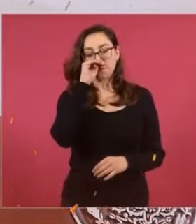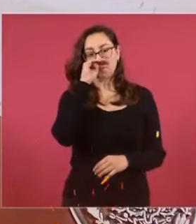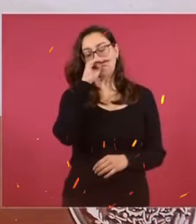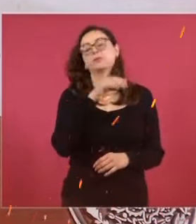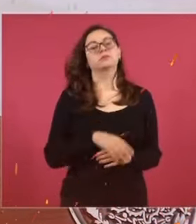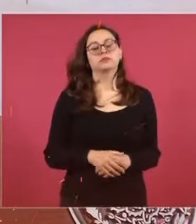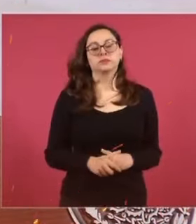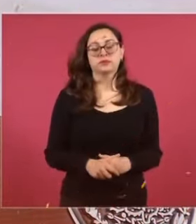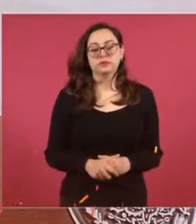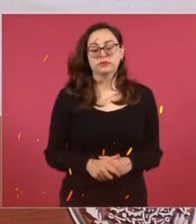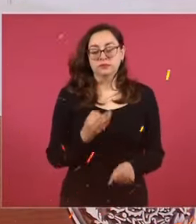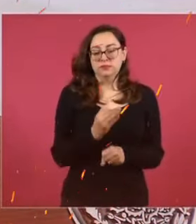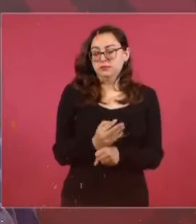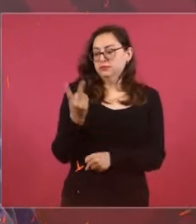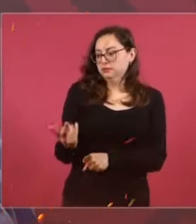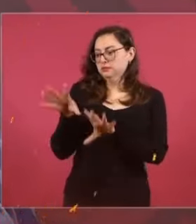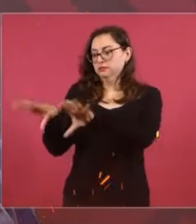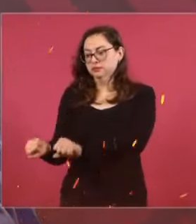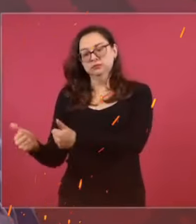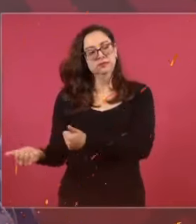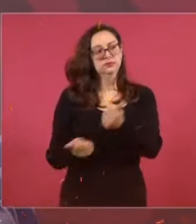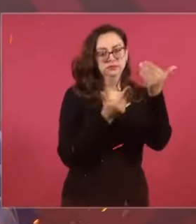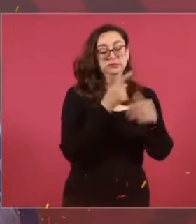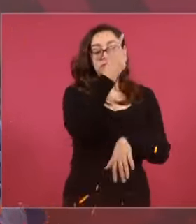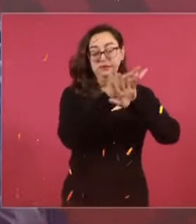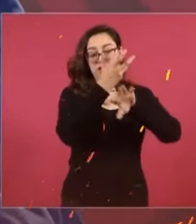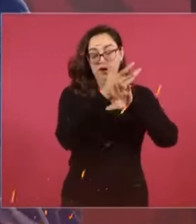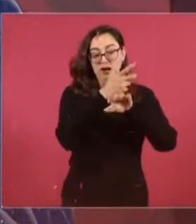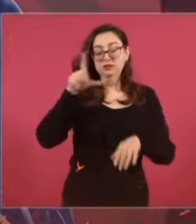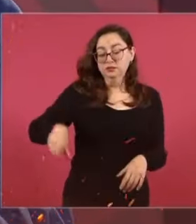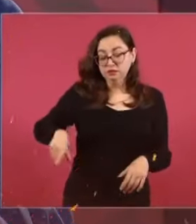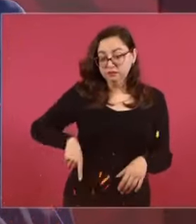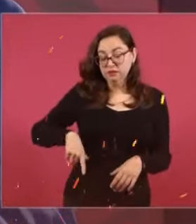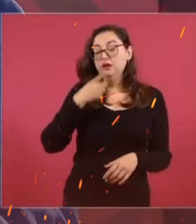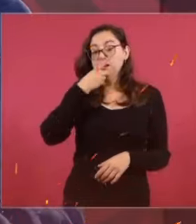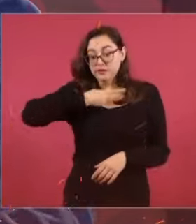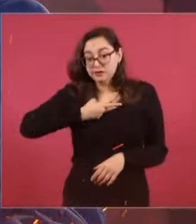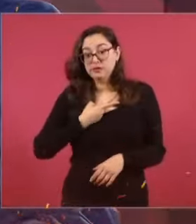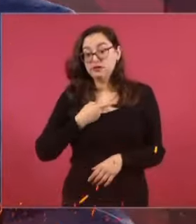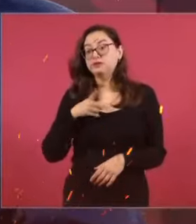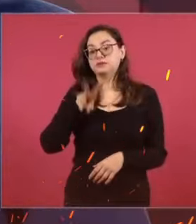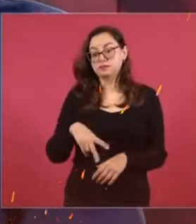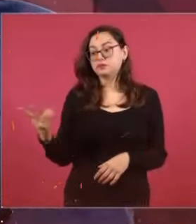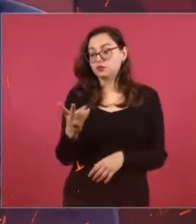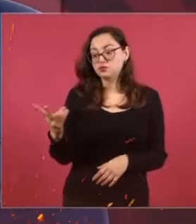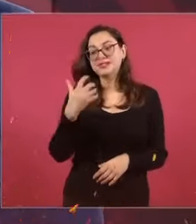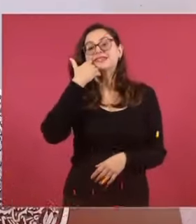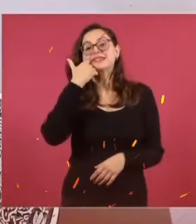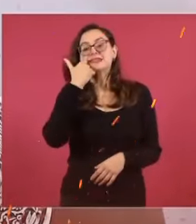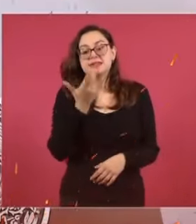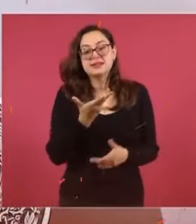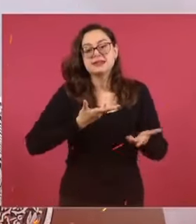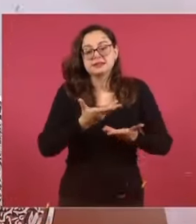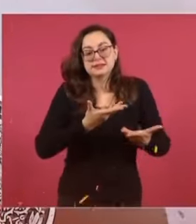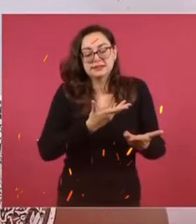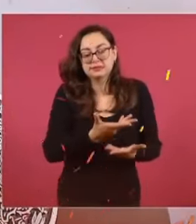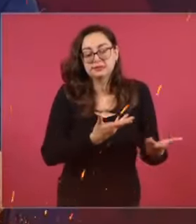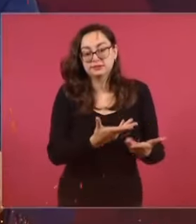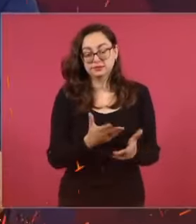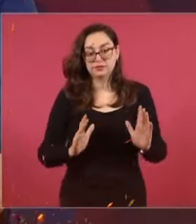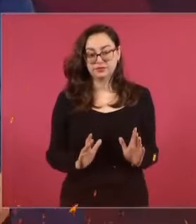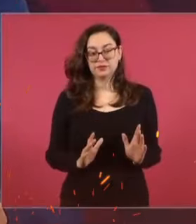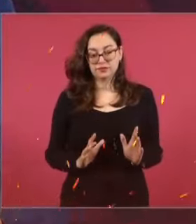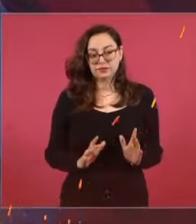el mismo gobierno de Estados Unidos ha reconocido que llevaron a cabo una negociación, cuando menos con uno de los